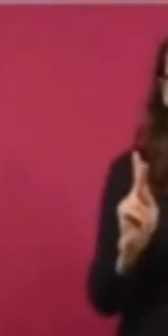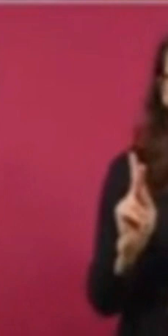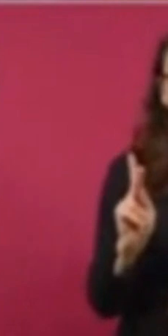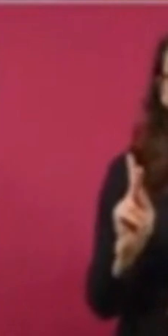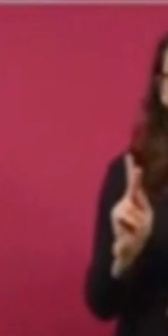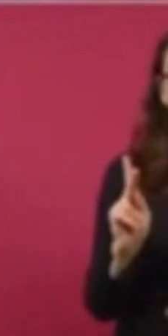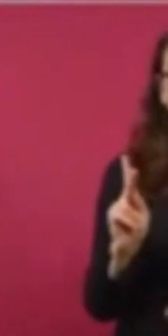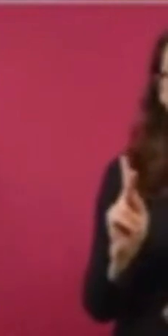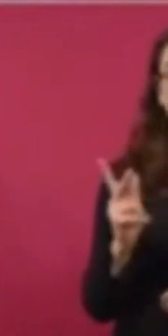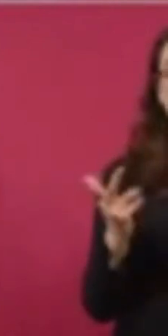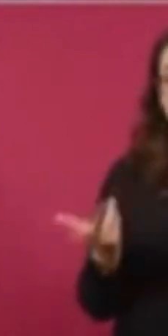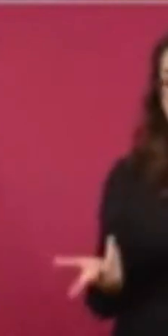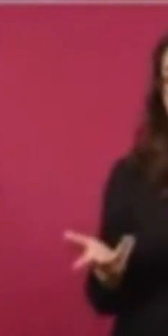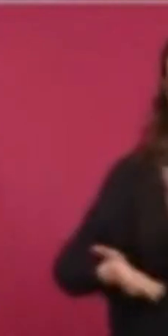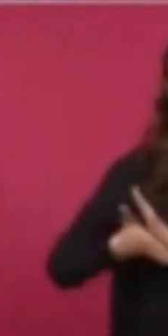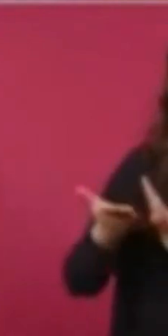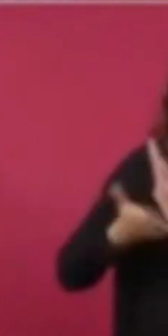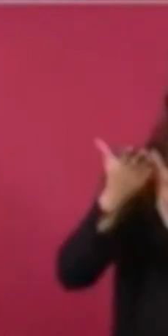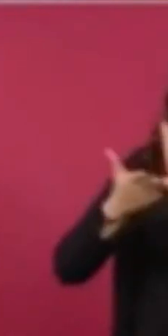que proteger estas obras,